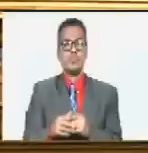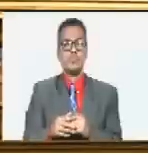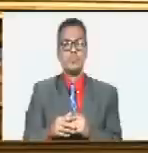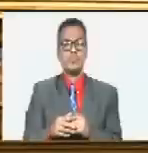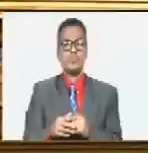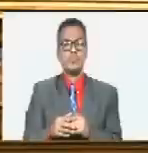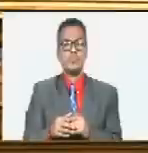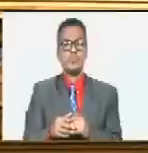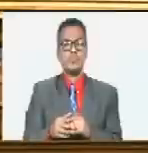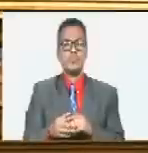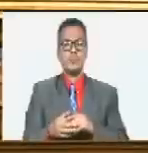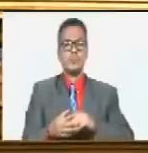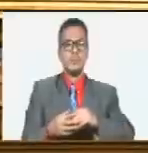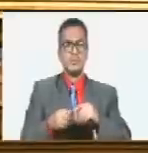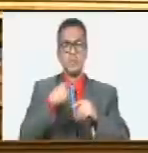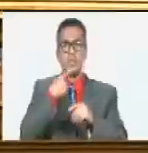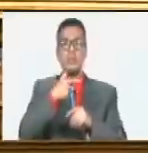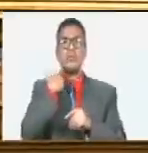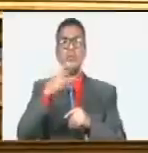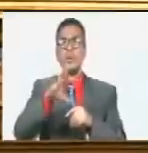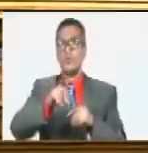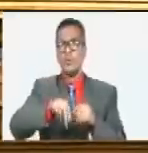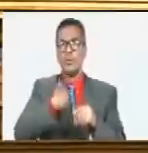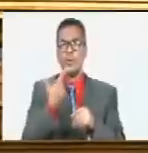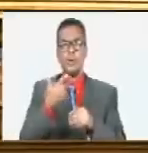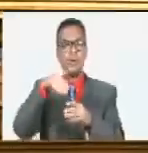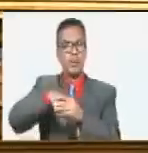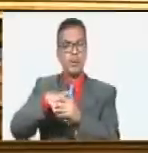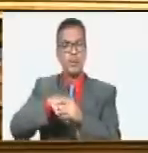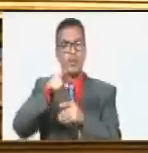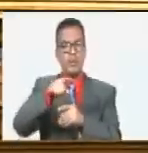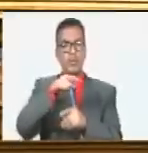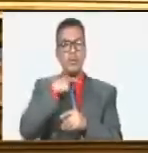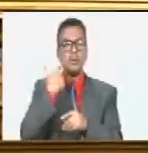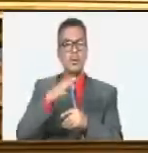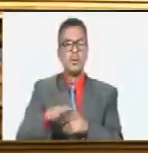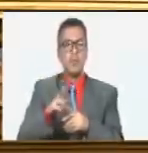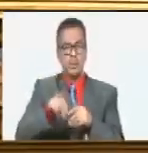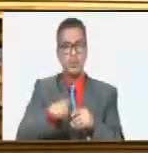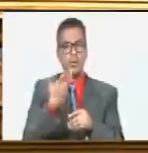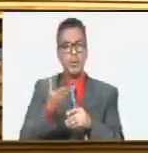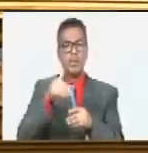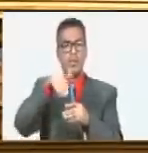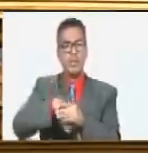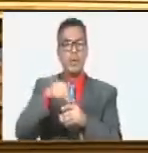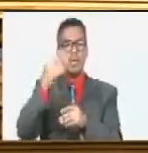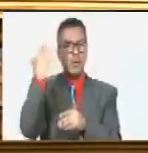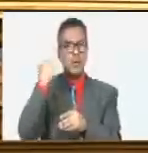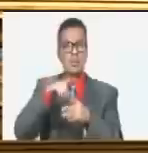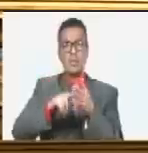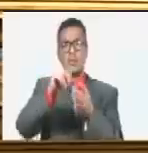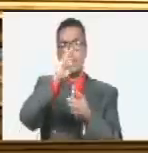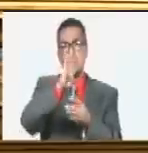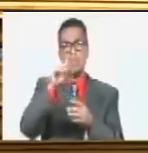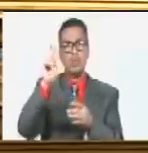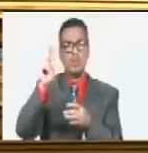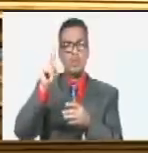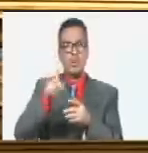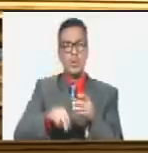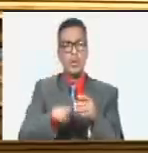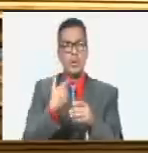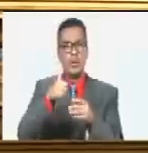Además que un muerto ya no puede votar, porque para que un muerto pueda votar, como votaba en la Cuarta República, tiene que poner la huella